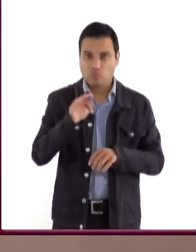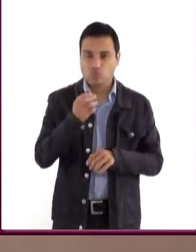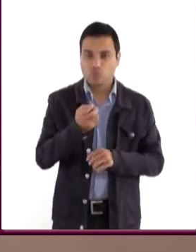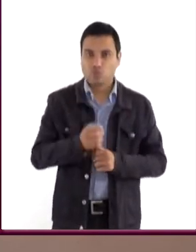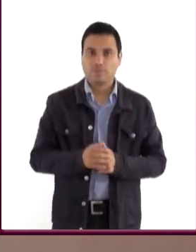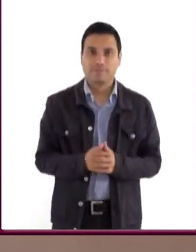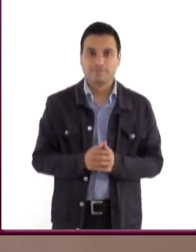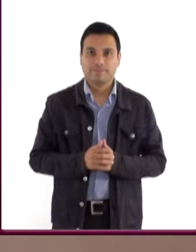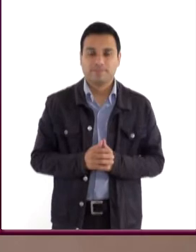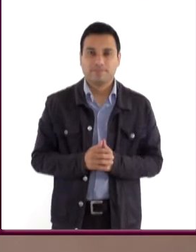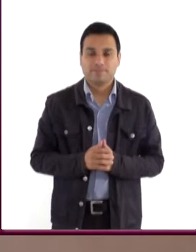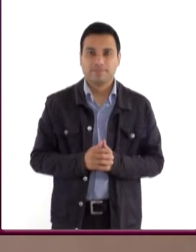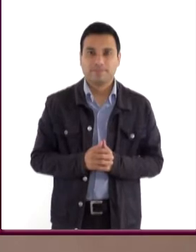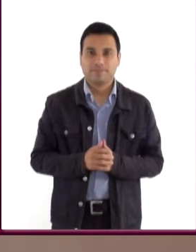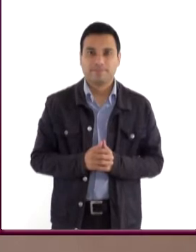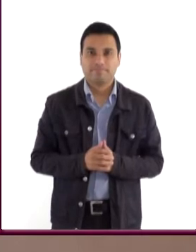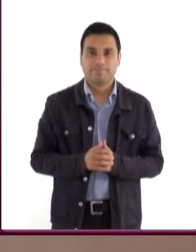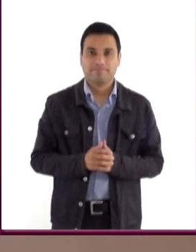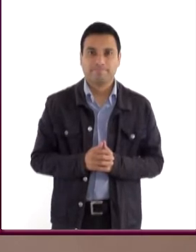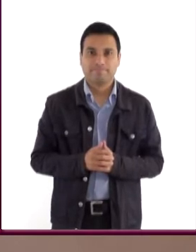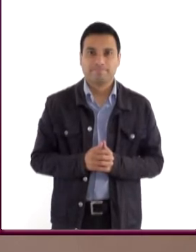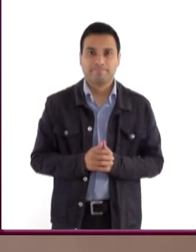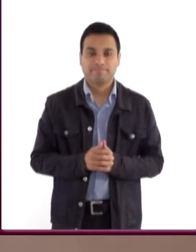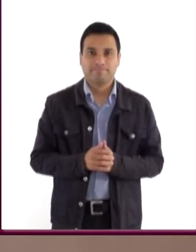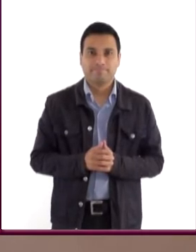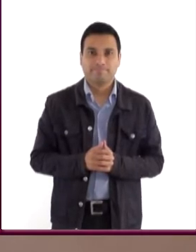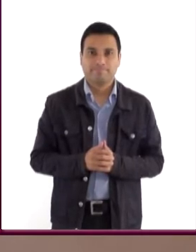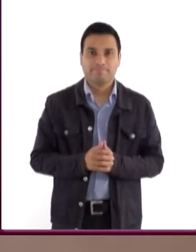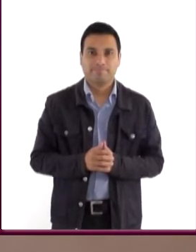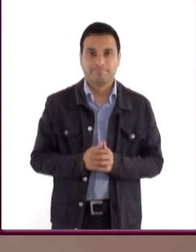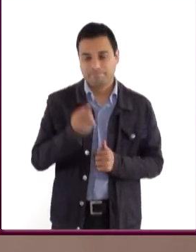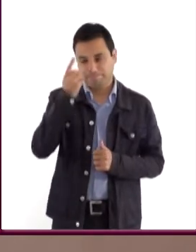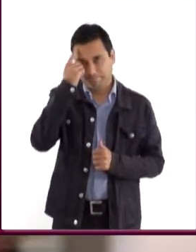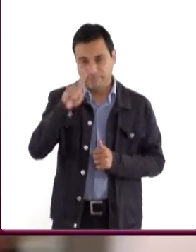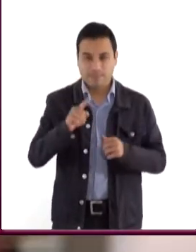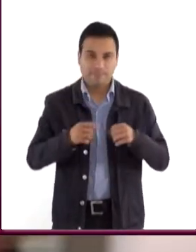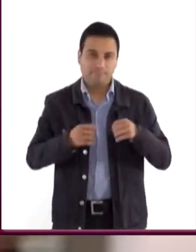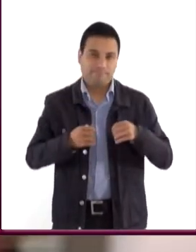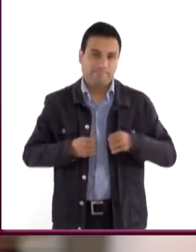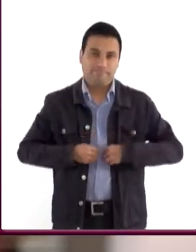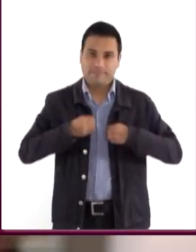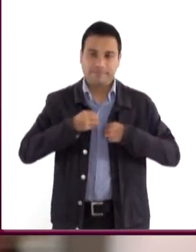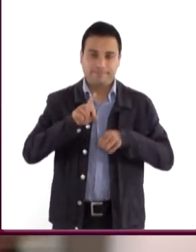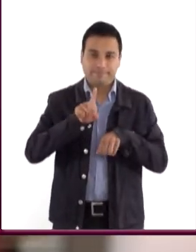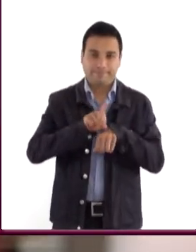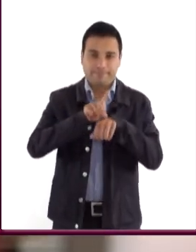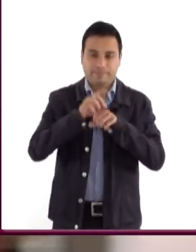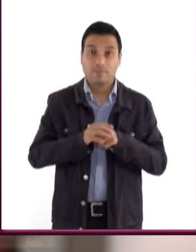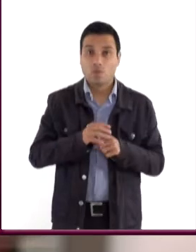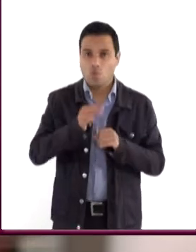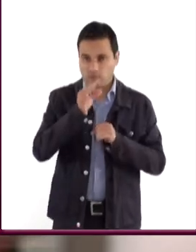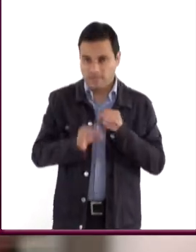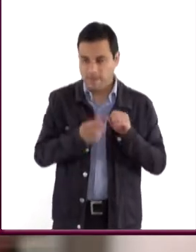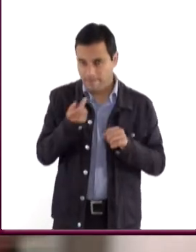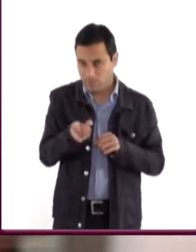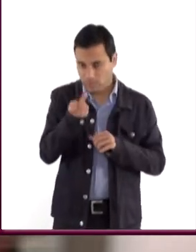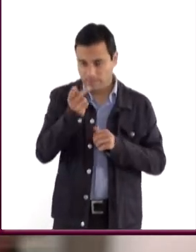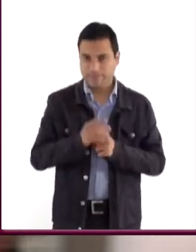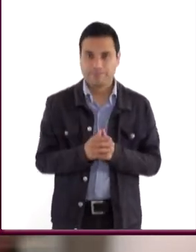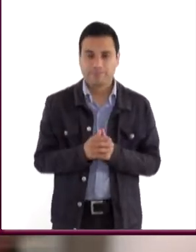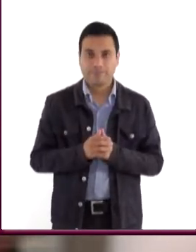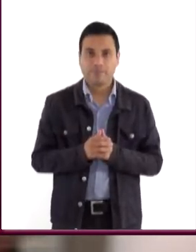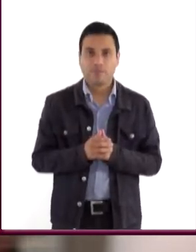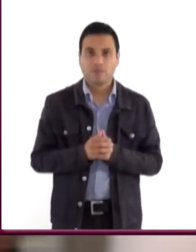más resistentes, ¿no? En diferentes campos, pues bueno, de la vida humana, ¿no? Oye, y ya una última pregunta. ¿Cuántas veces